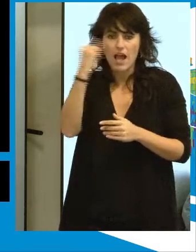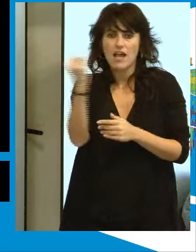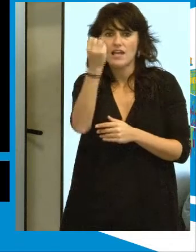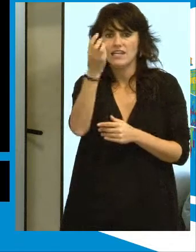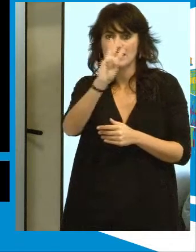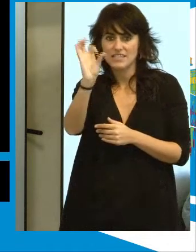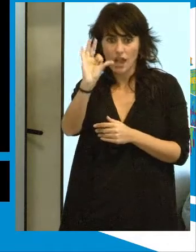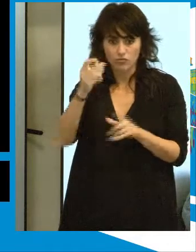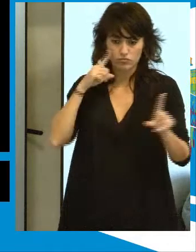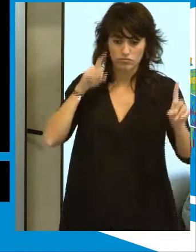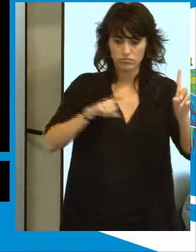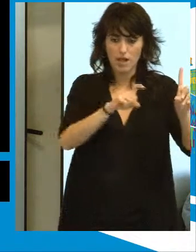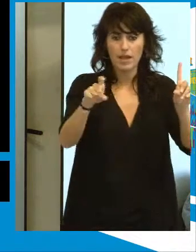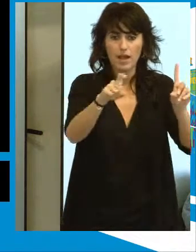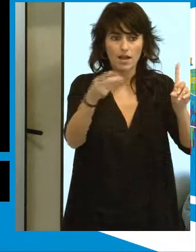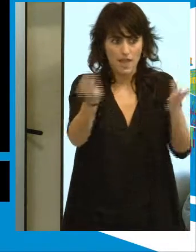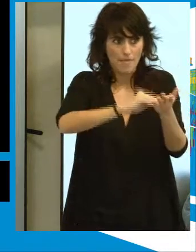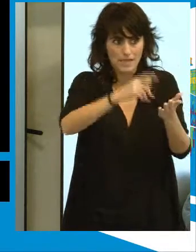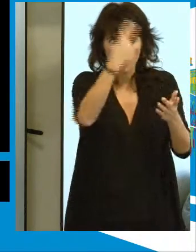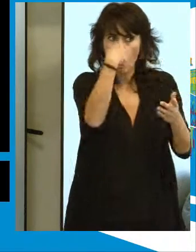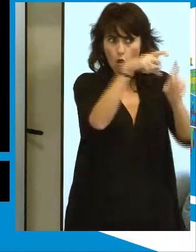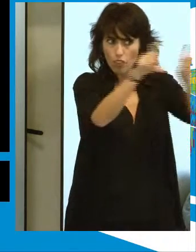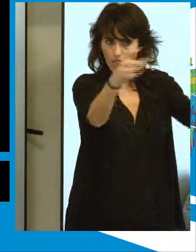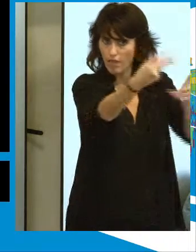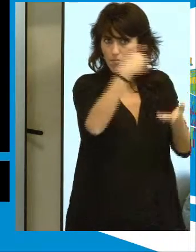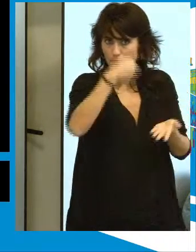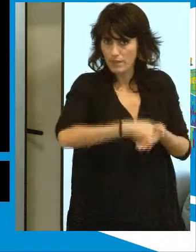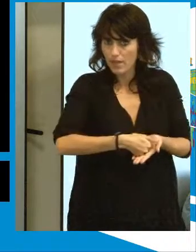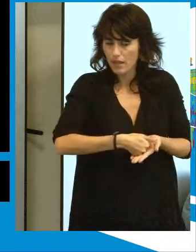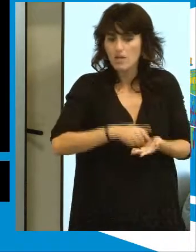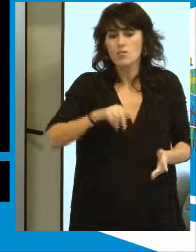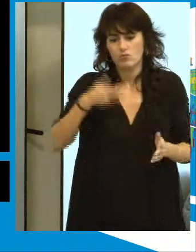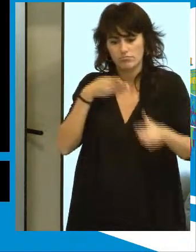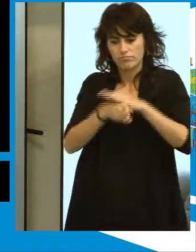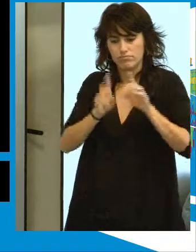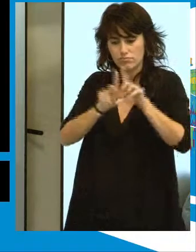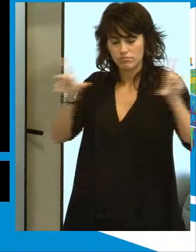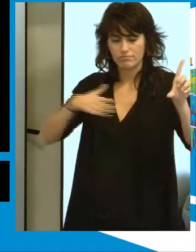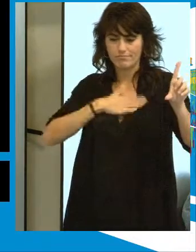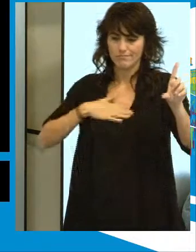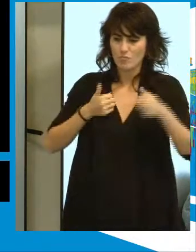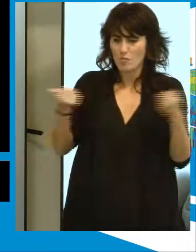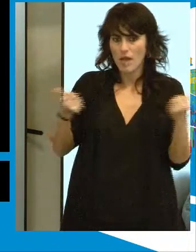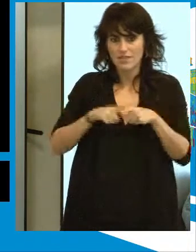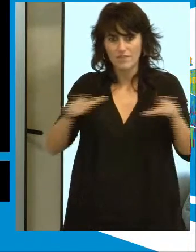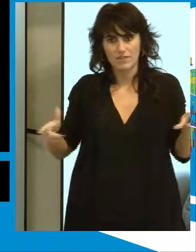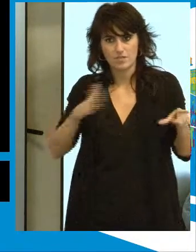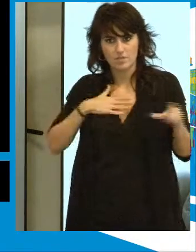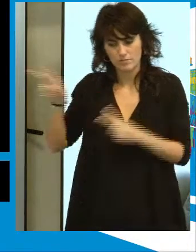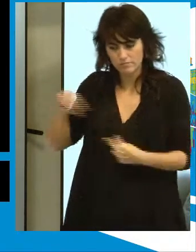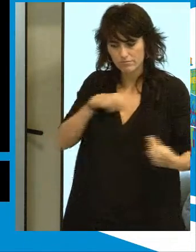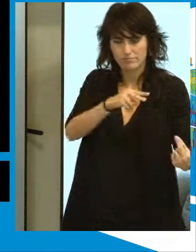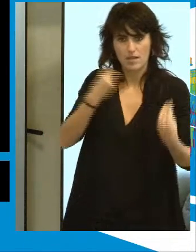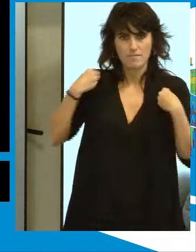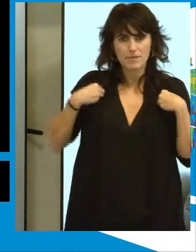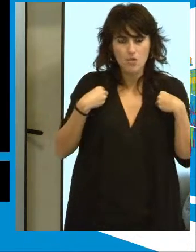con la opción que has visto, que además fue una petición de la ONCE, él va a encontrar esa web mucho más amigable, trabajando con nuestra plataforma y con su JAWS. Entonces,